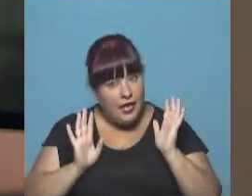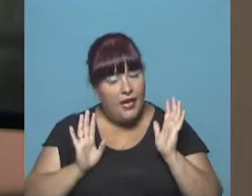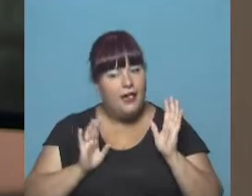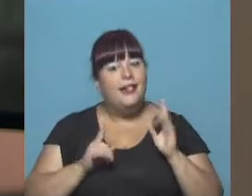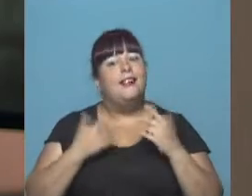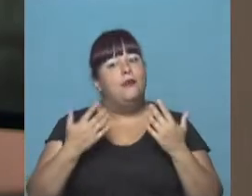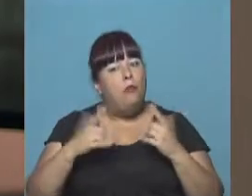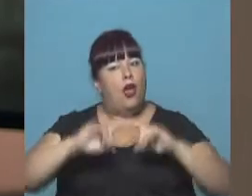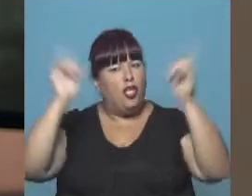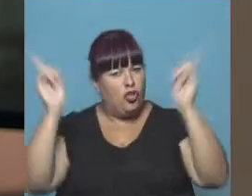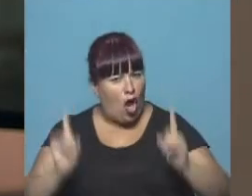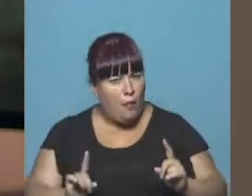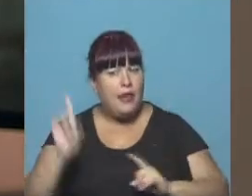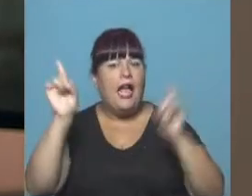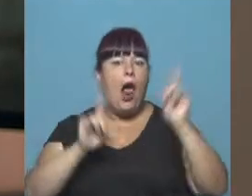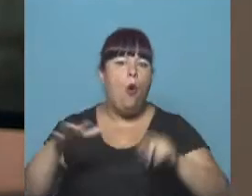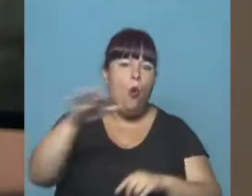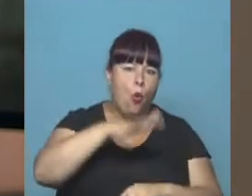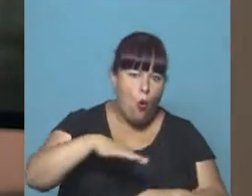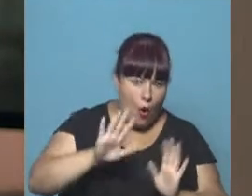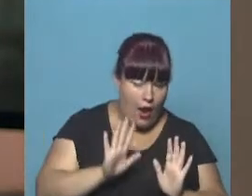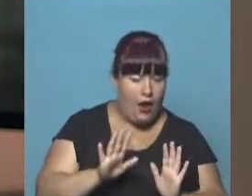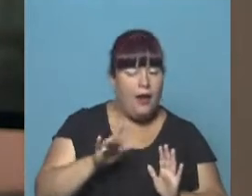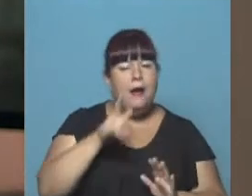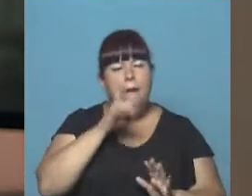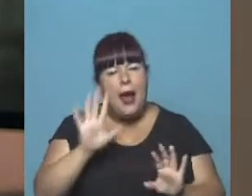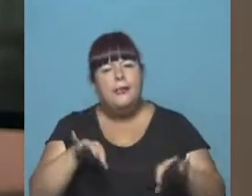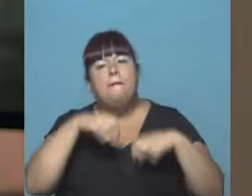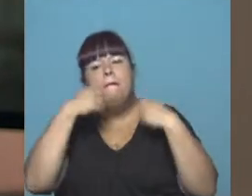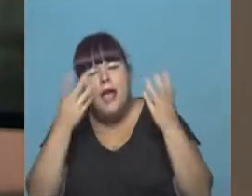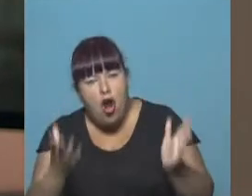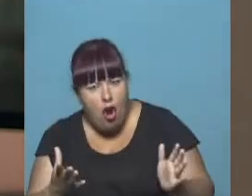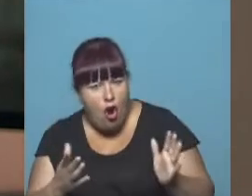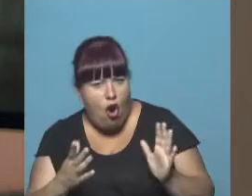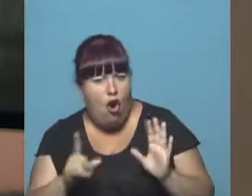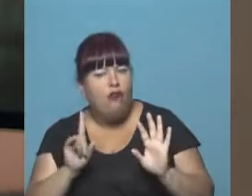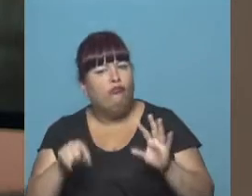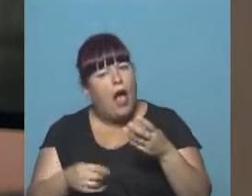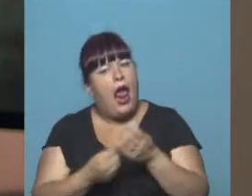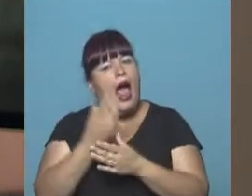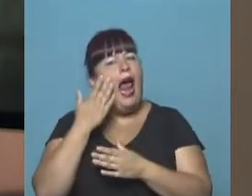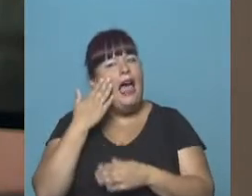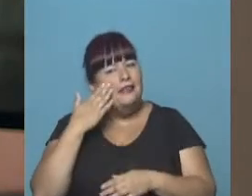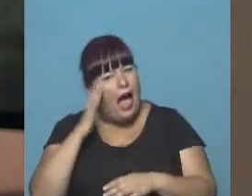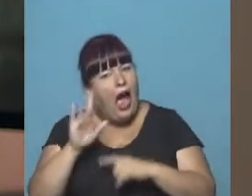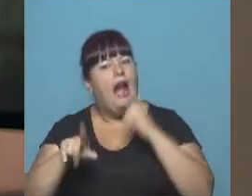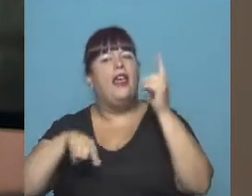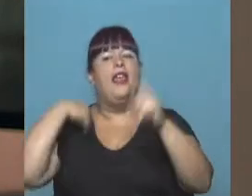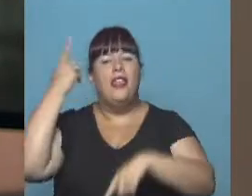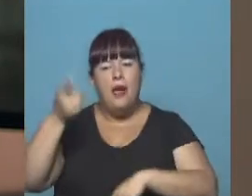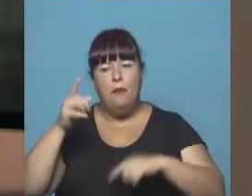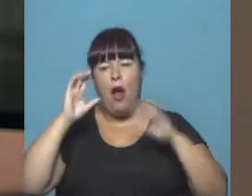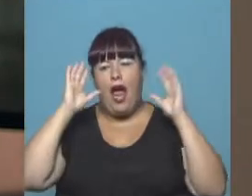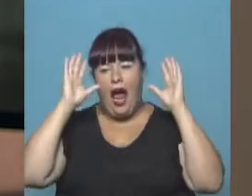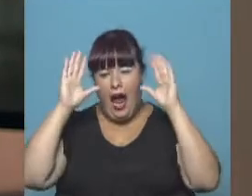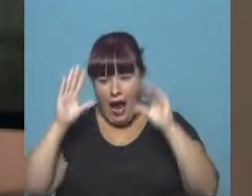de algunas tormentas aisladas. Habría un mejoramiento durante las primeras horas de la tarde y después llegando más